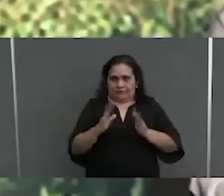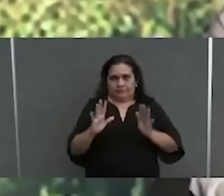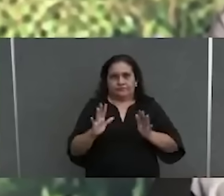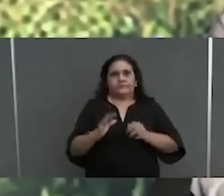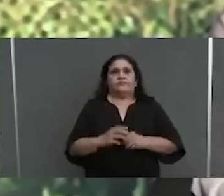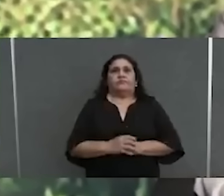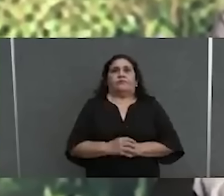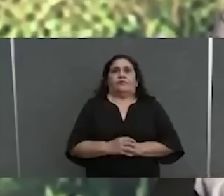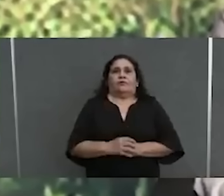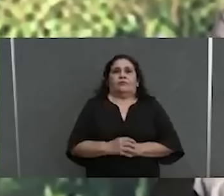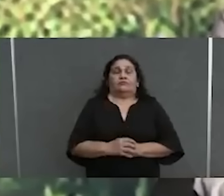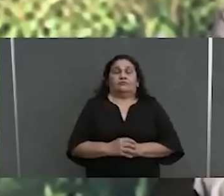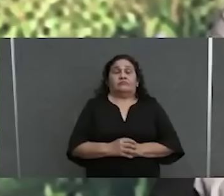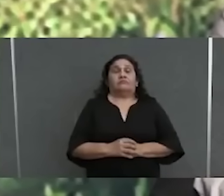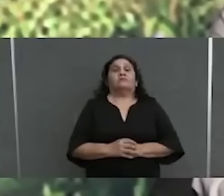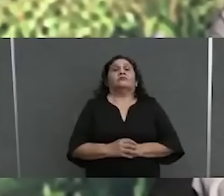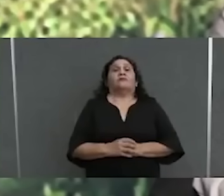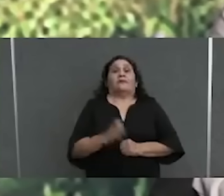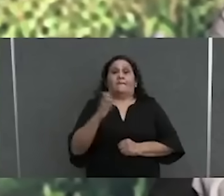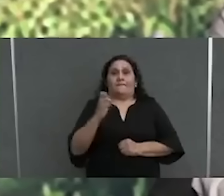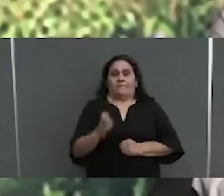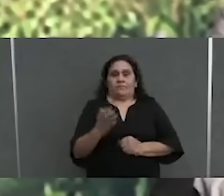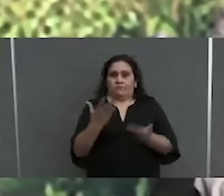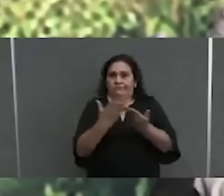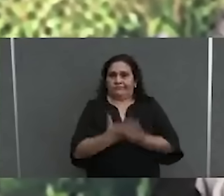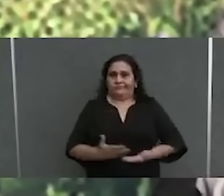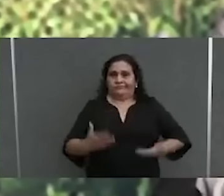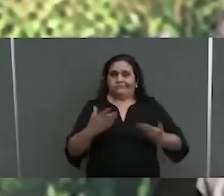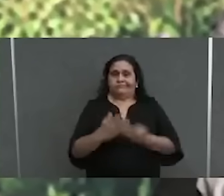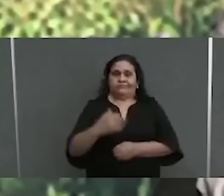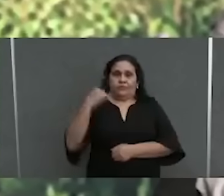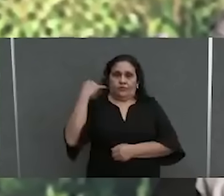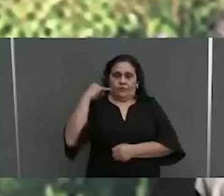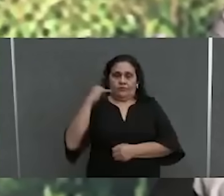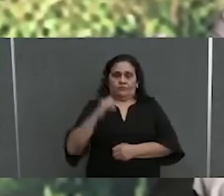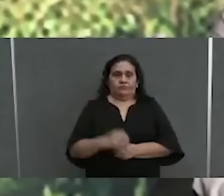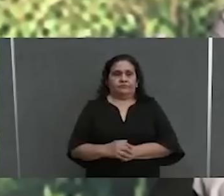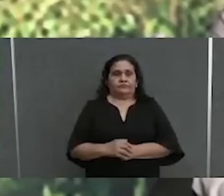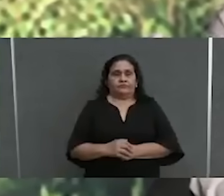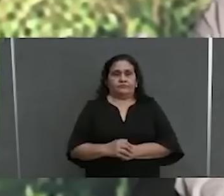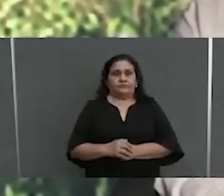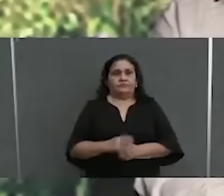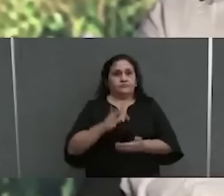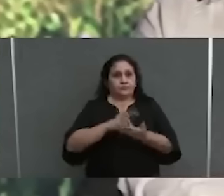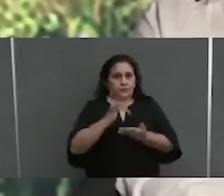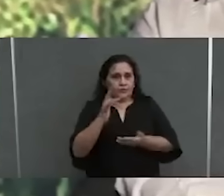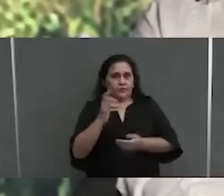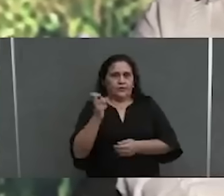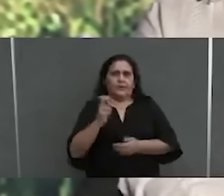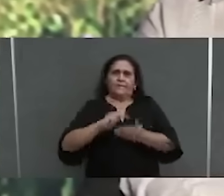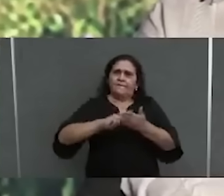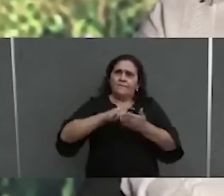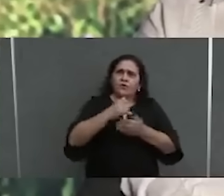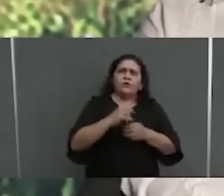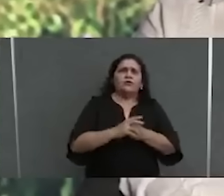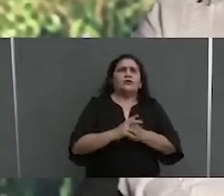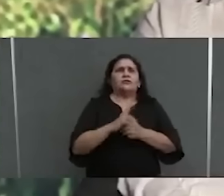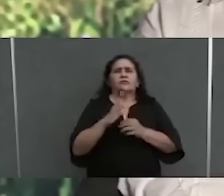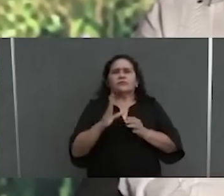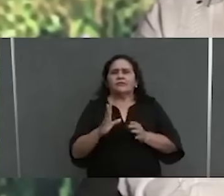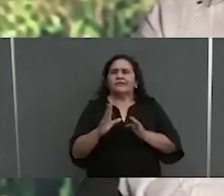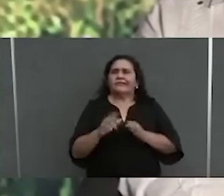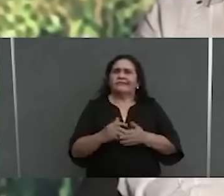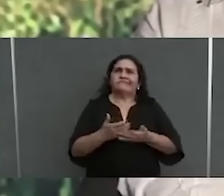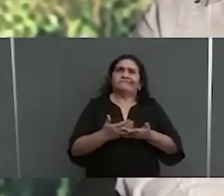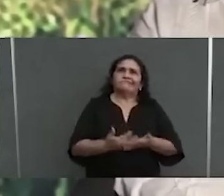pues esto es lo que estamos haciendo juntos aquí en Yucatán. Yo le agradezco mucho porque este proyecto andaba bastante trabado. Hablé con